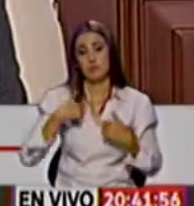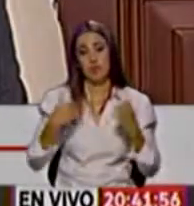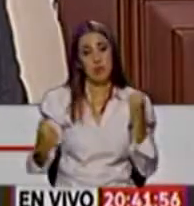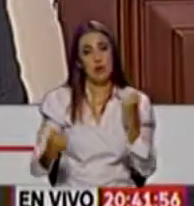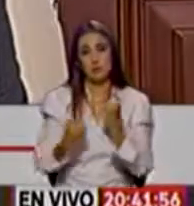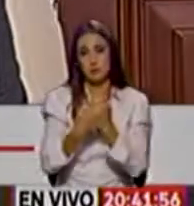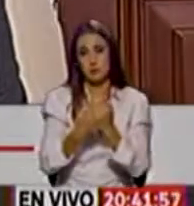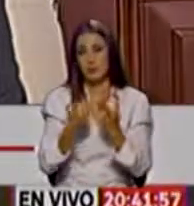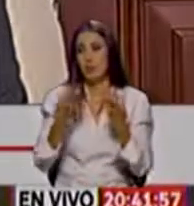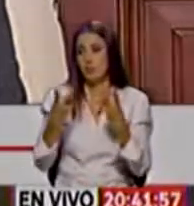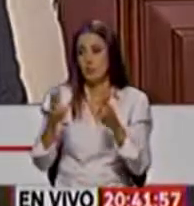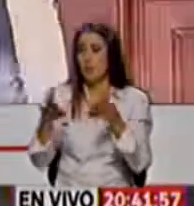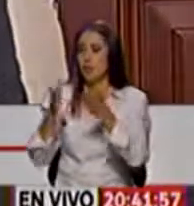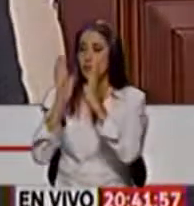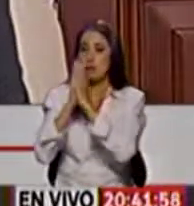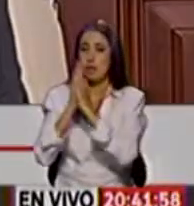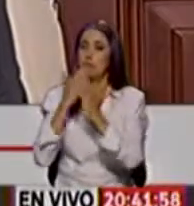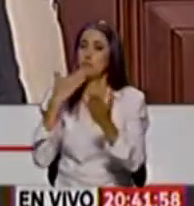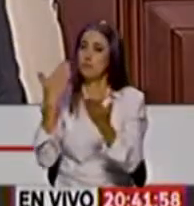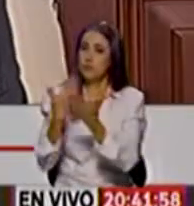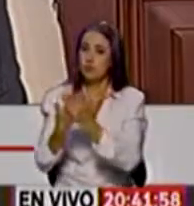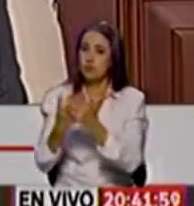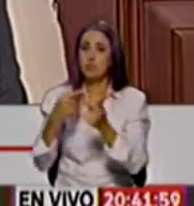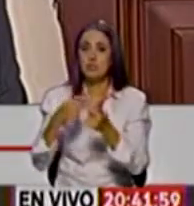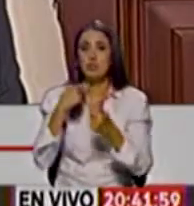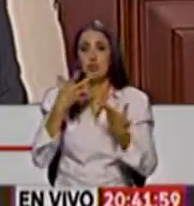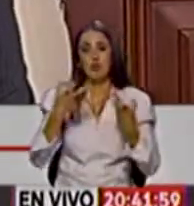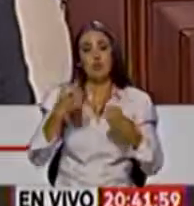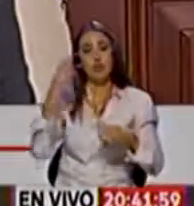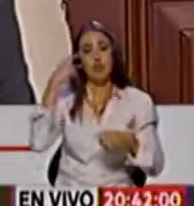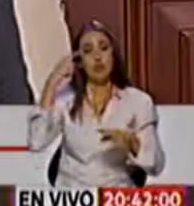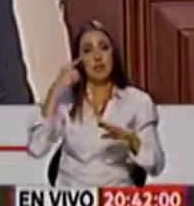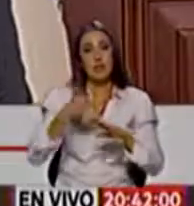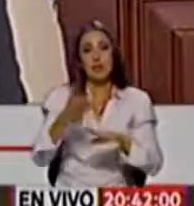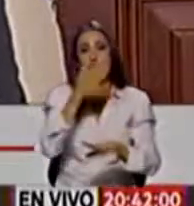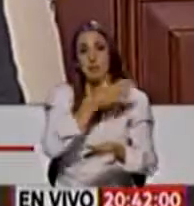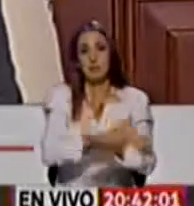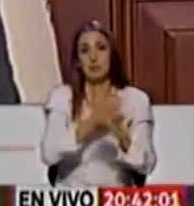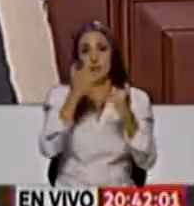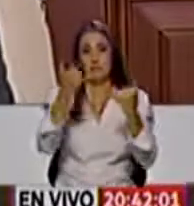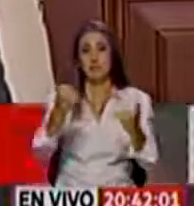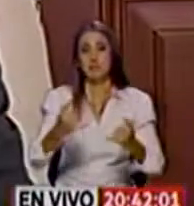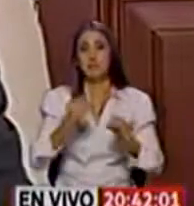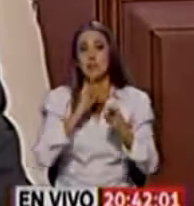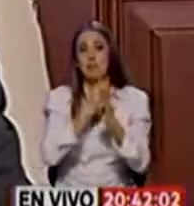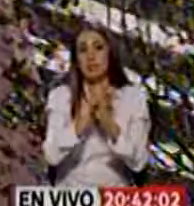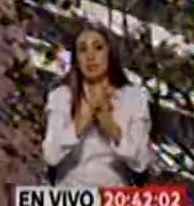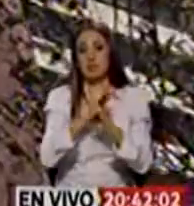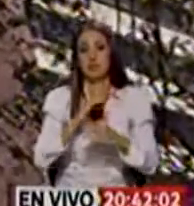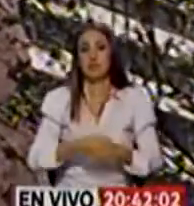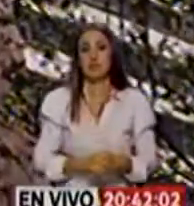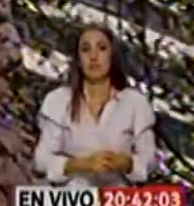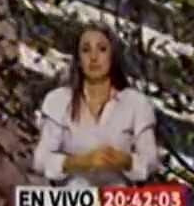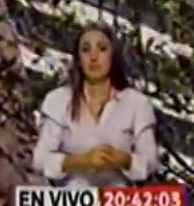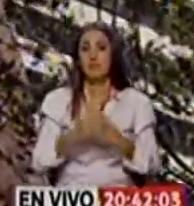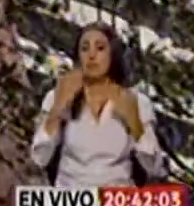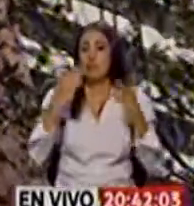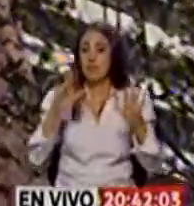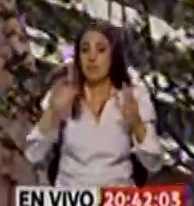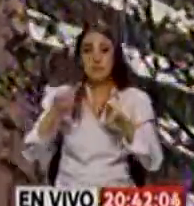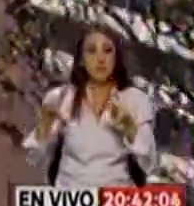más, le agradezco porque se adelantó a lo que efectivamente se tiene que hacer en esta institución y le ha dado el primer paso. Así Arcotel